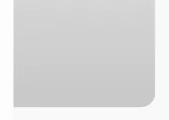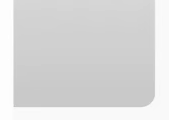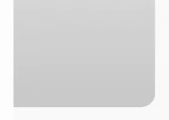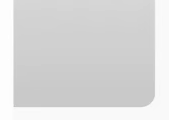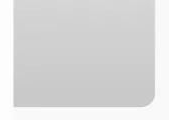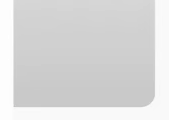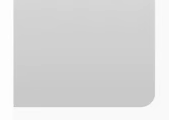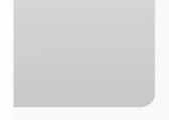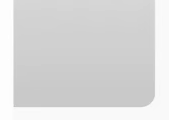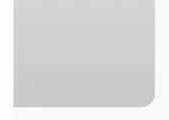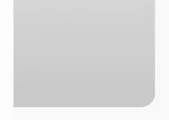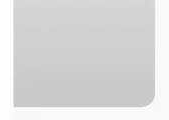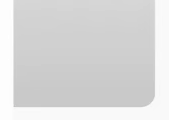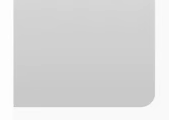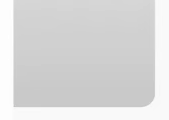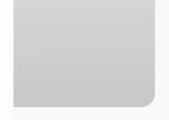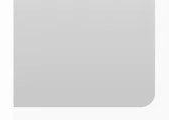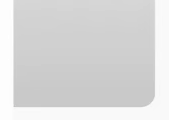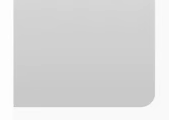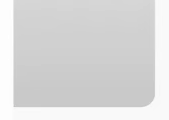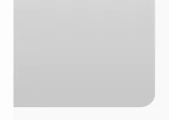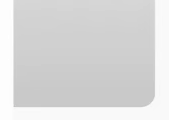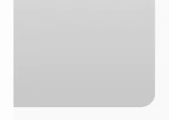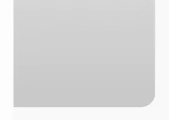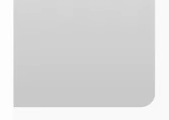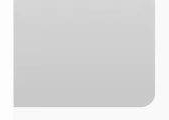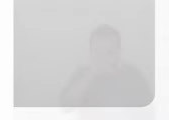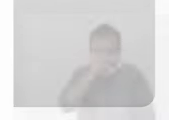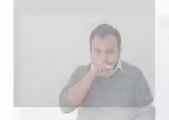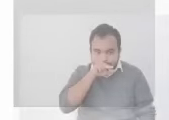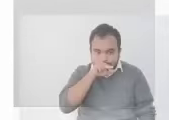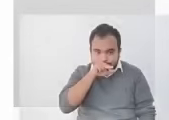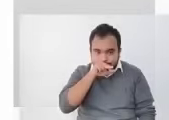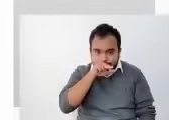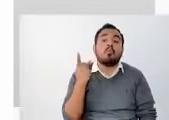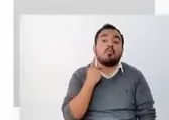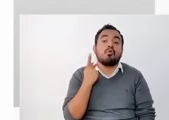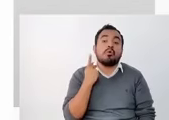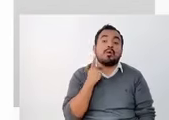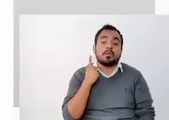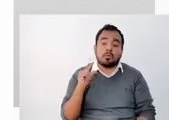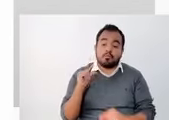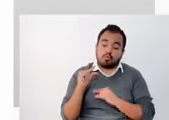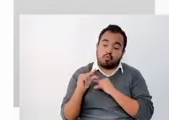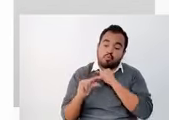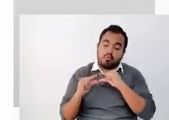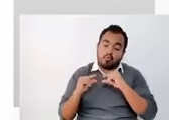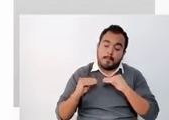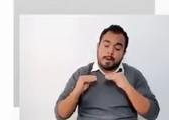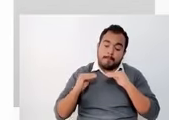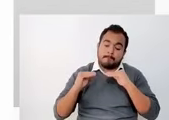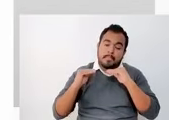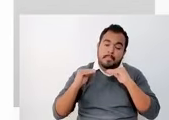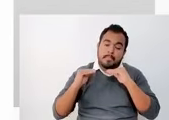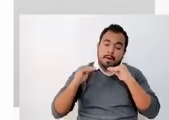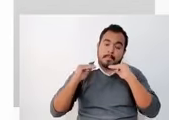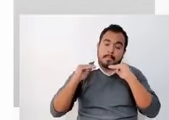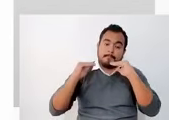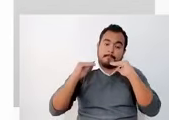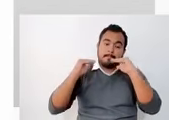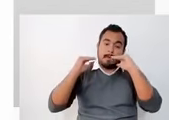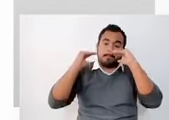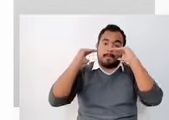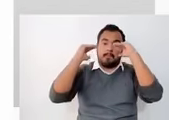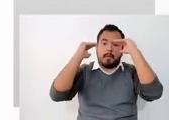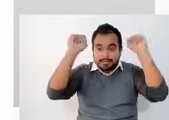que son susceptibles de llamar a lo que es una política de incremento gradual. No acabar con todo el sistema de justicia penal, sino